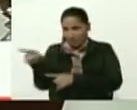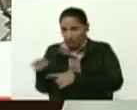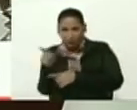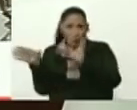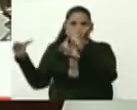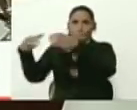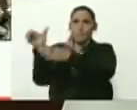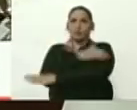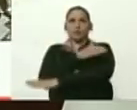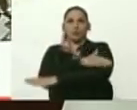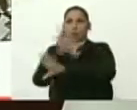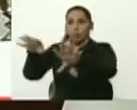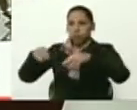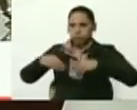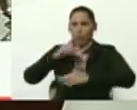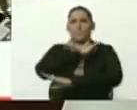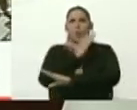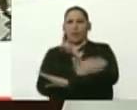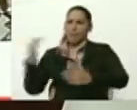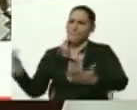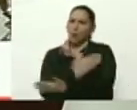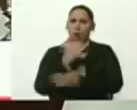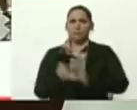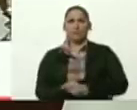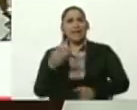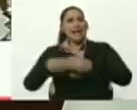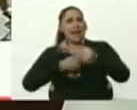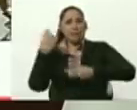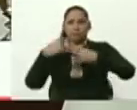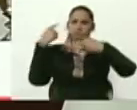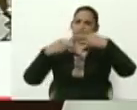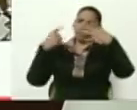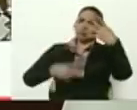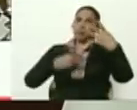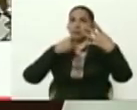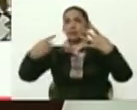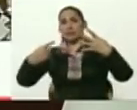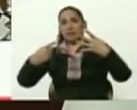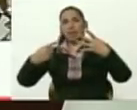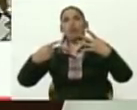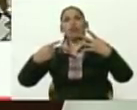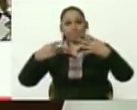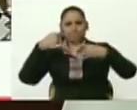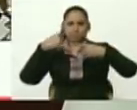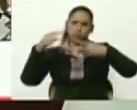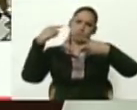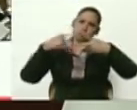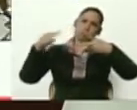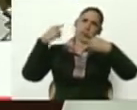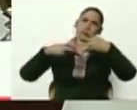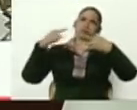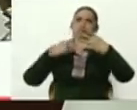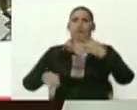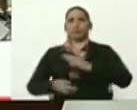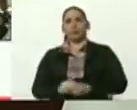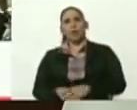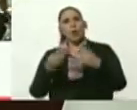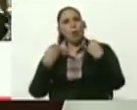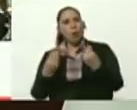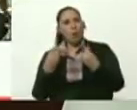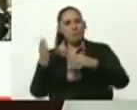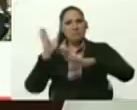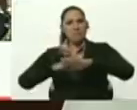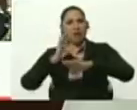tener el control de las finanzas del Estado, han hecho cosas como la que estoy aquí describiendo. ¿Cómo sería